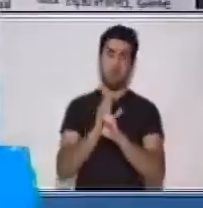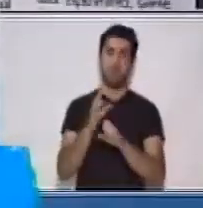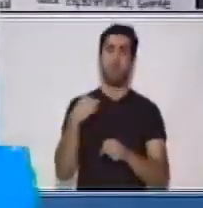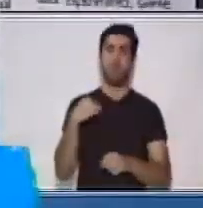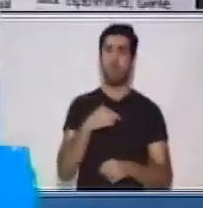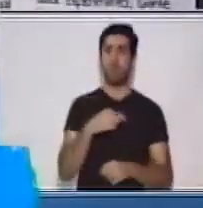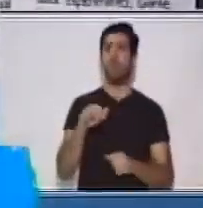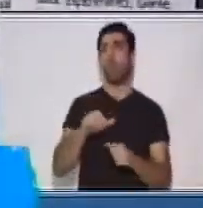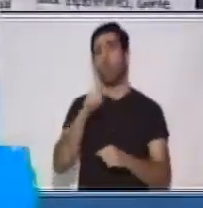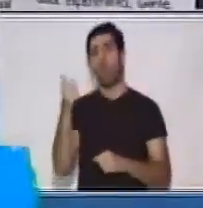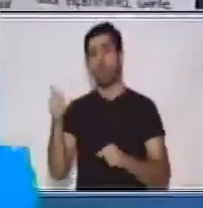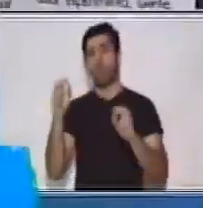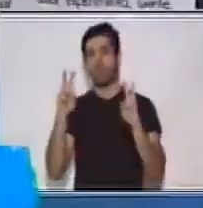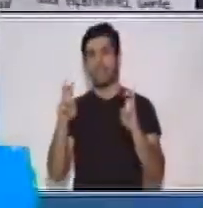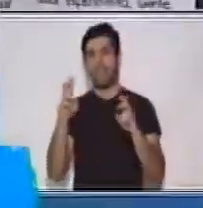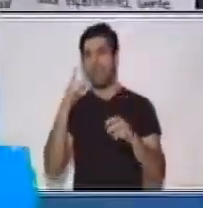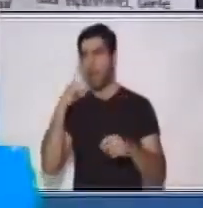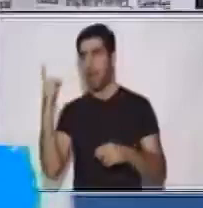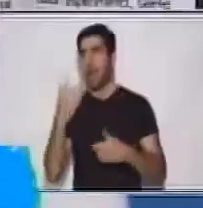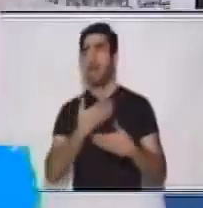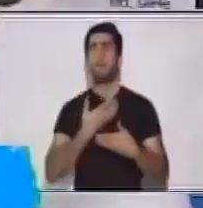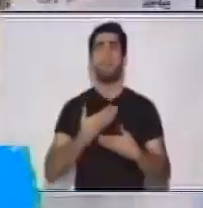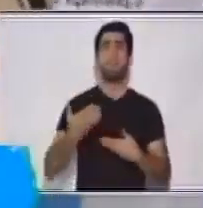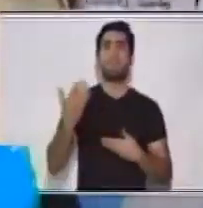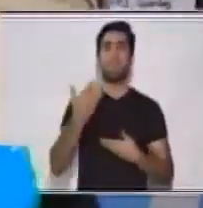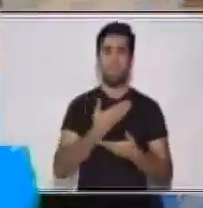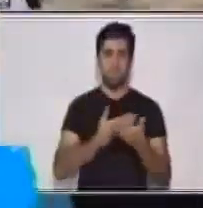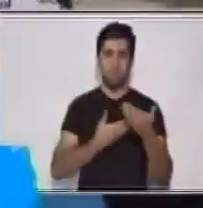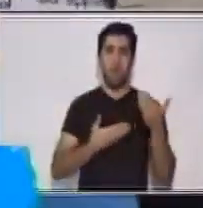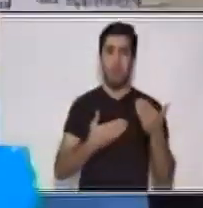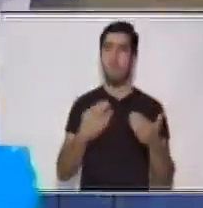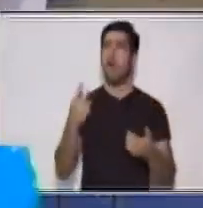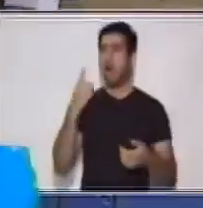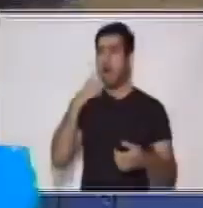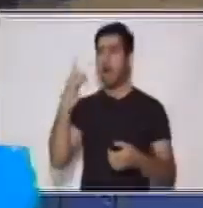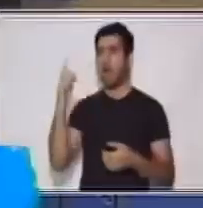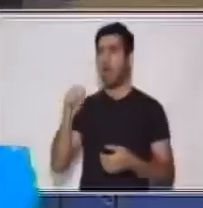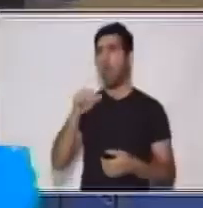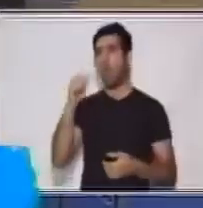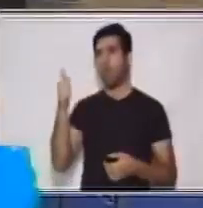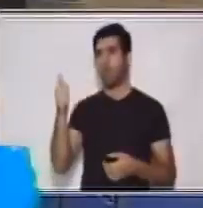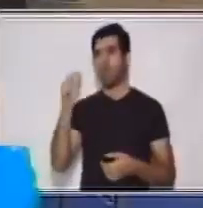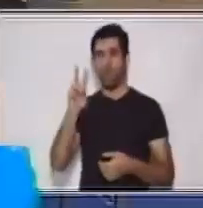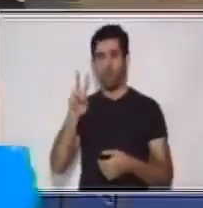de poema lírico, vamos a ver otros dos, que los voy a explicar.